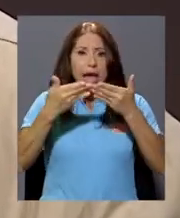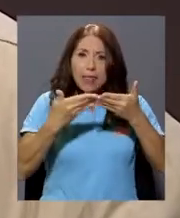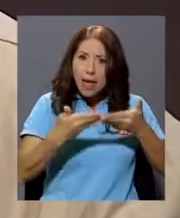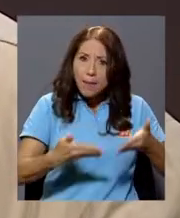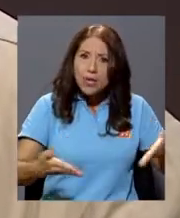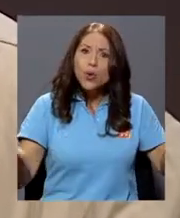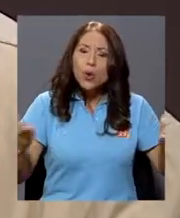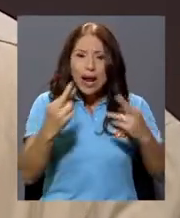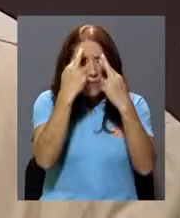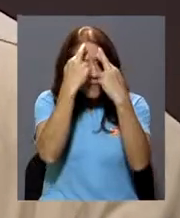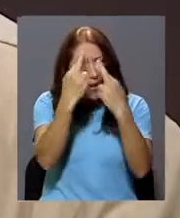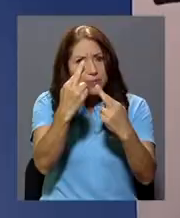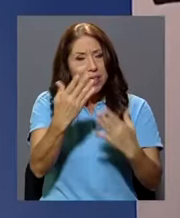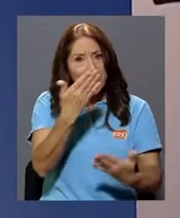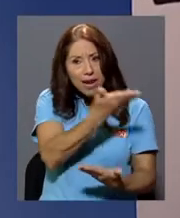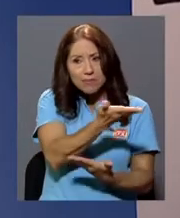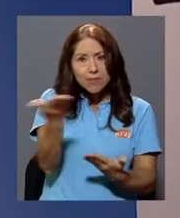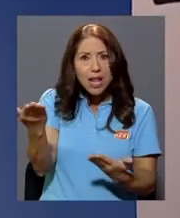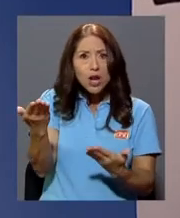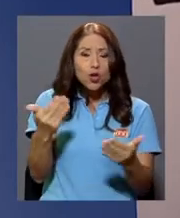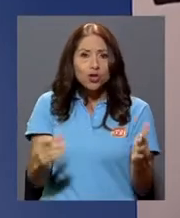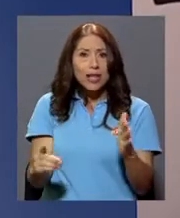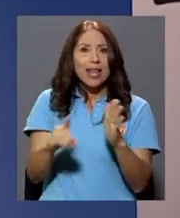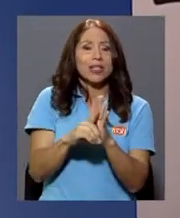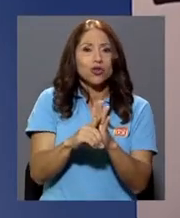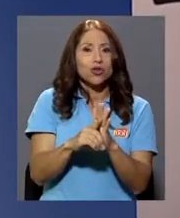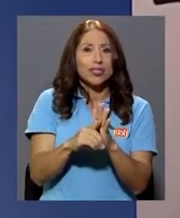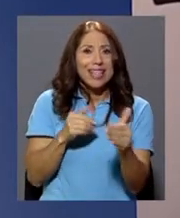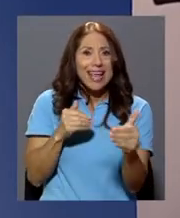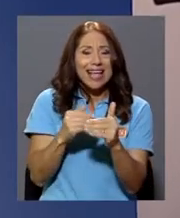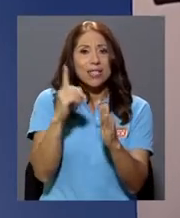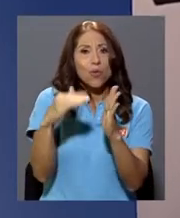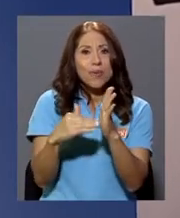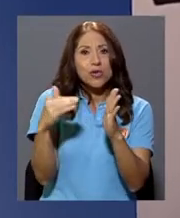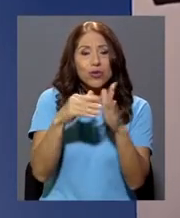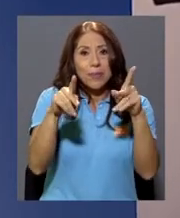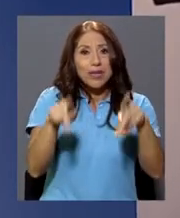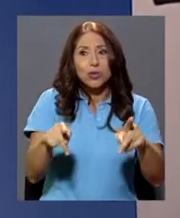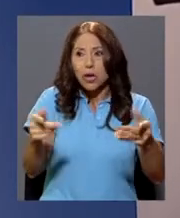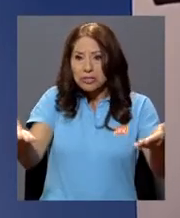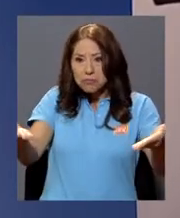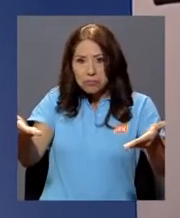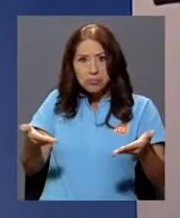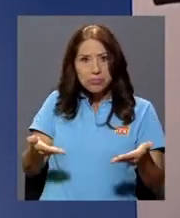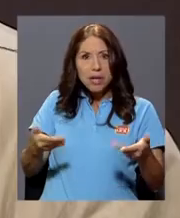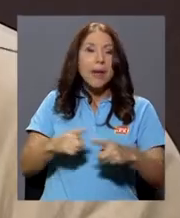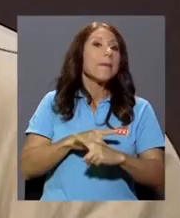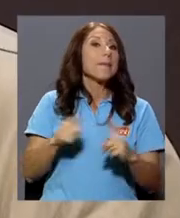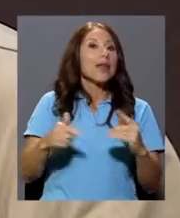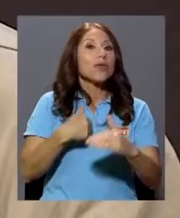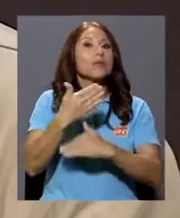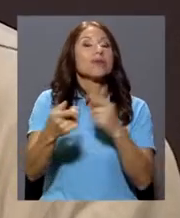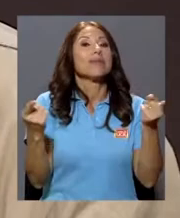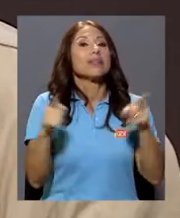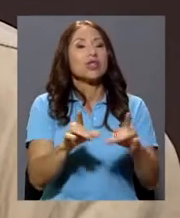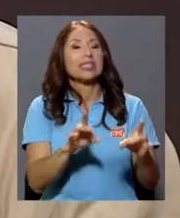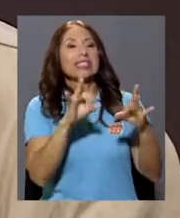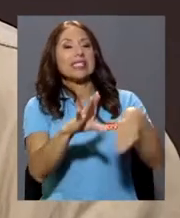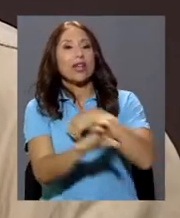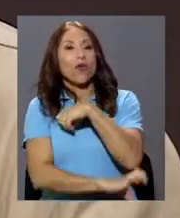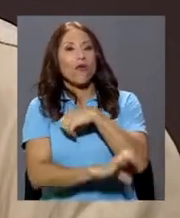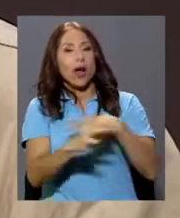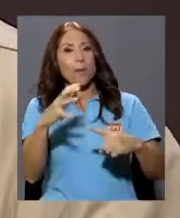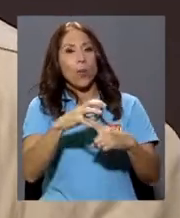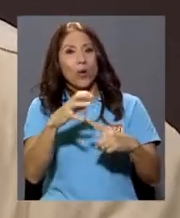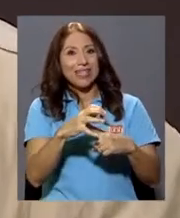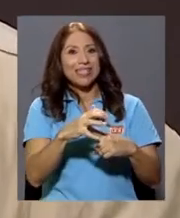los derechos de refugio y asilo de casi 1 millón de personas que ellos acogieron. Pero se produjo esa reacción, digamos, xenófoba, populista,